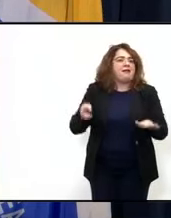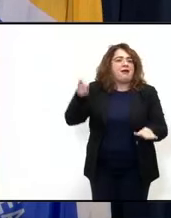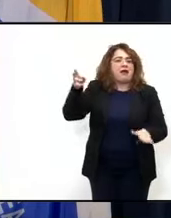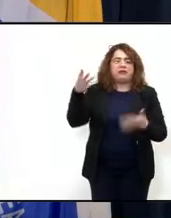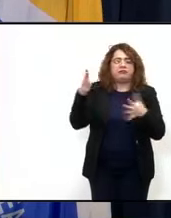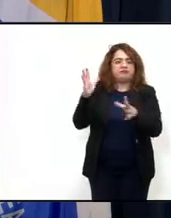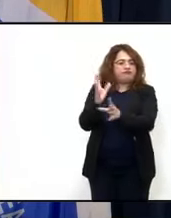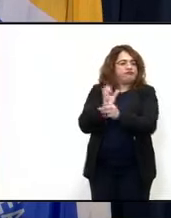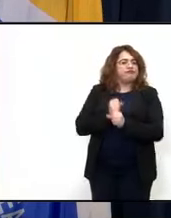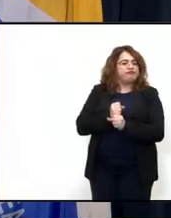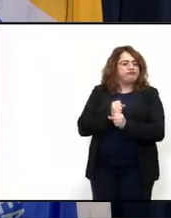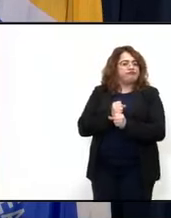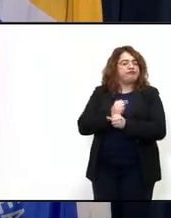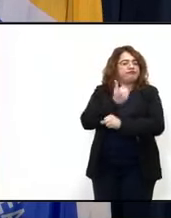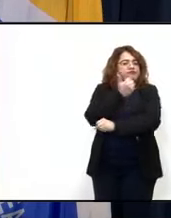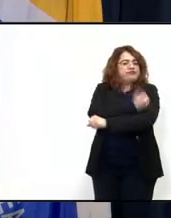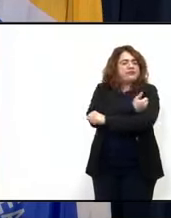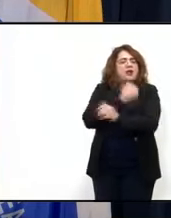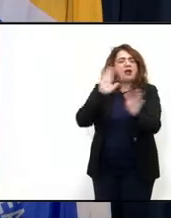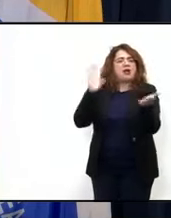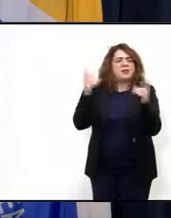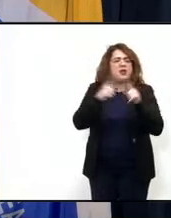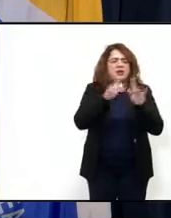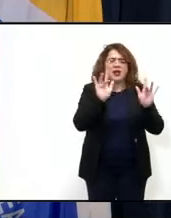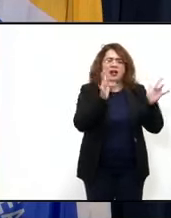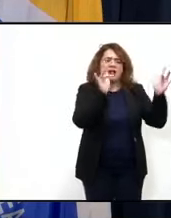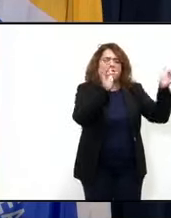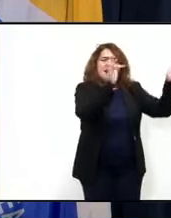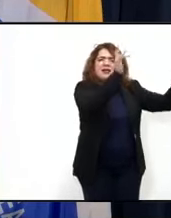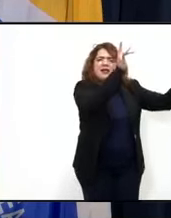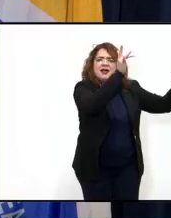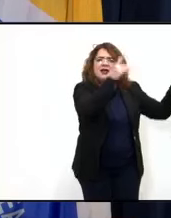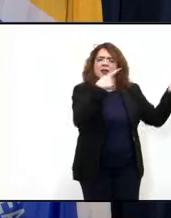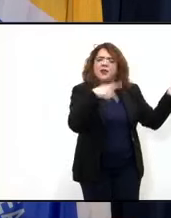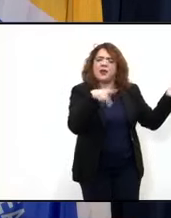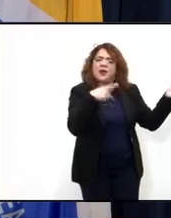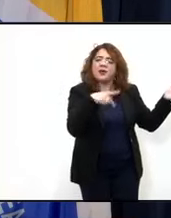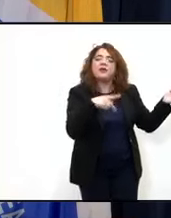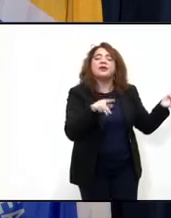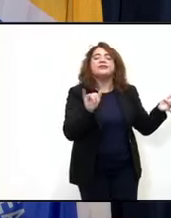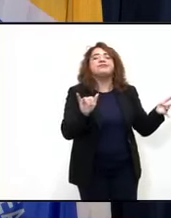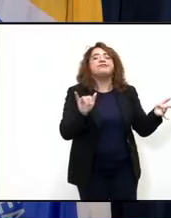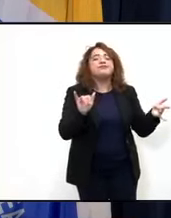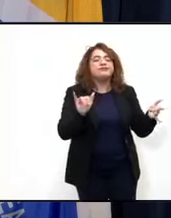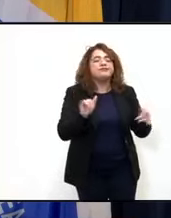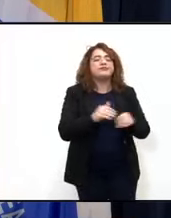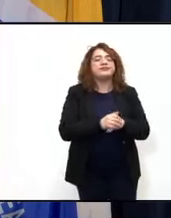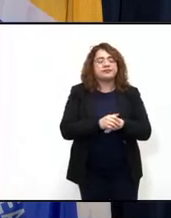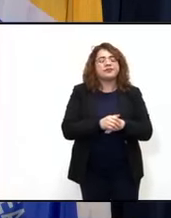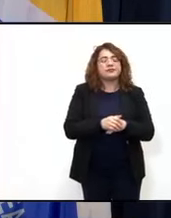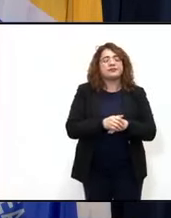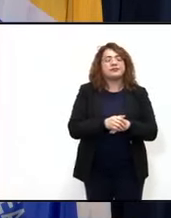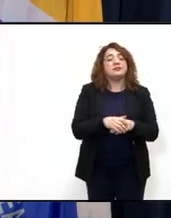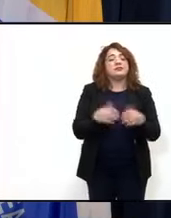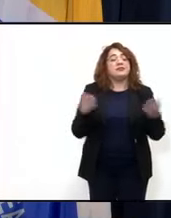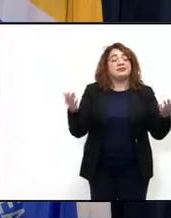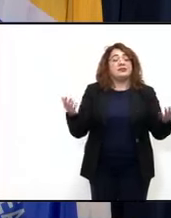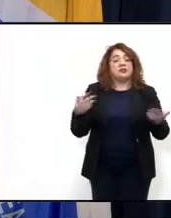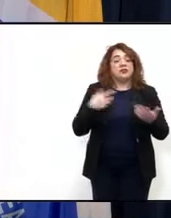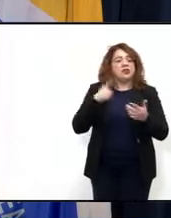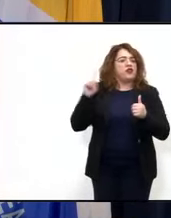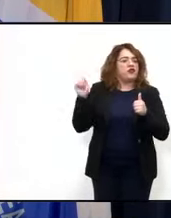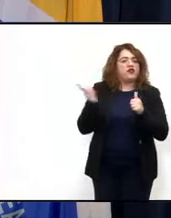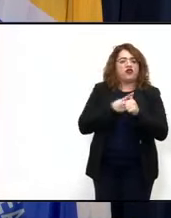en comparación con los tonos más claros. Estas diferencias se deriven en parte de que a quien se los